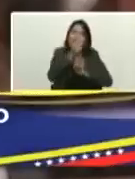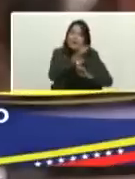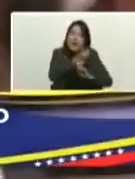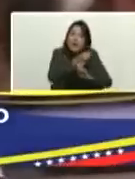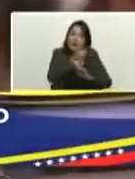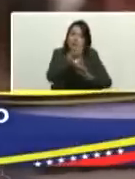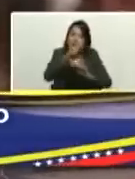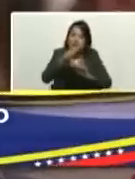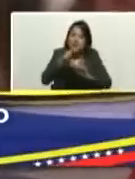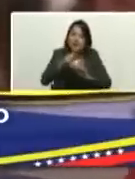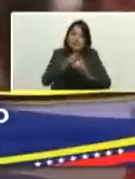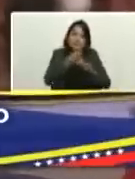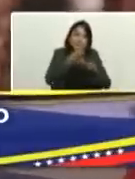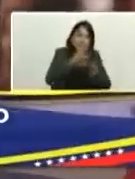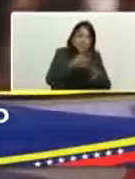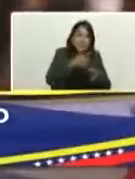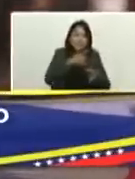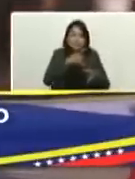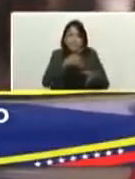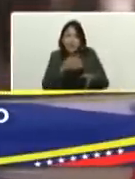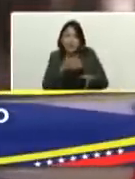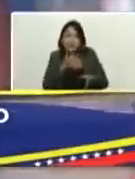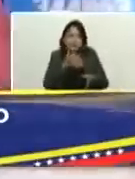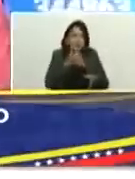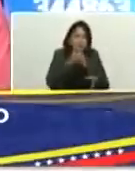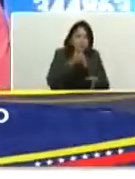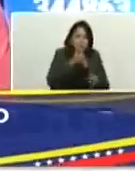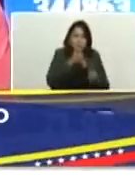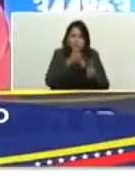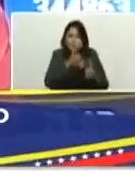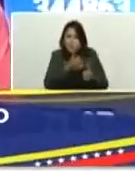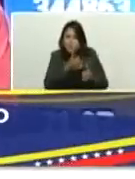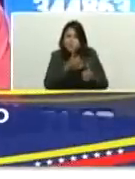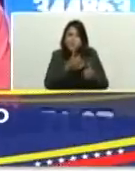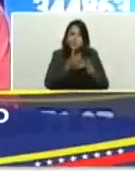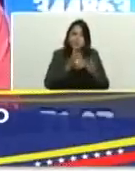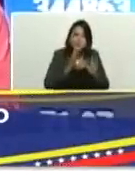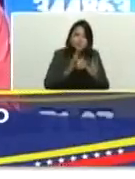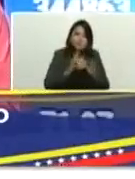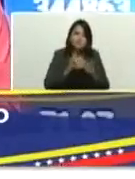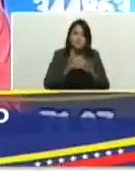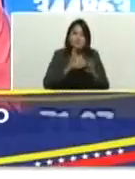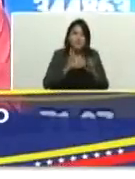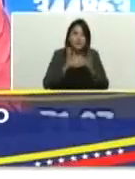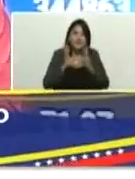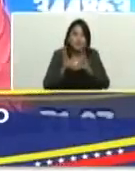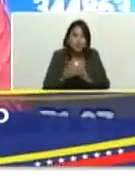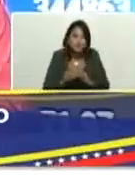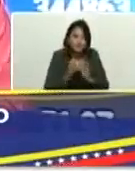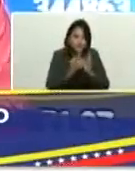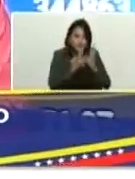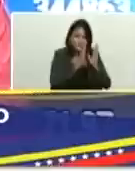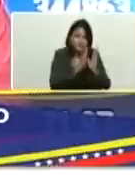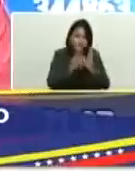tener la percepción, la visión bien clara, sacar conclusiones,